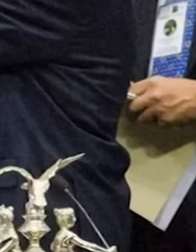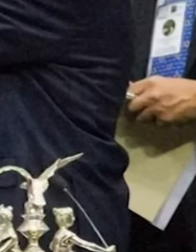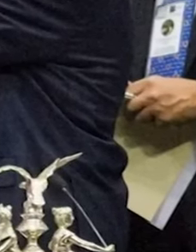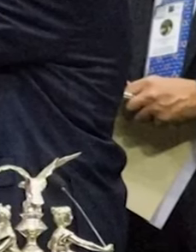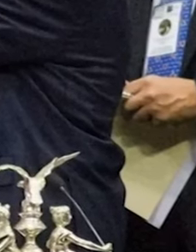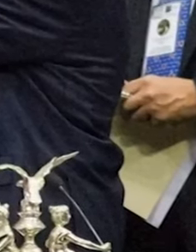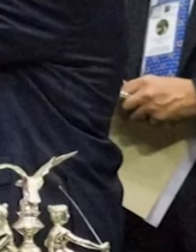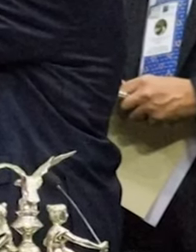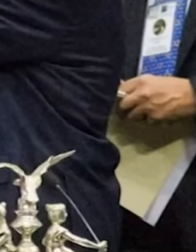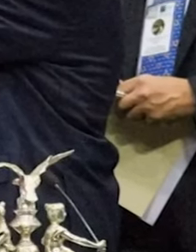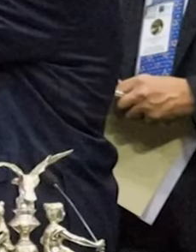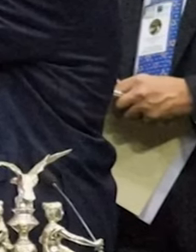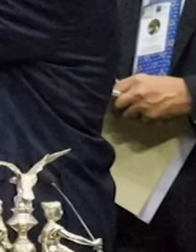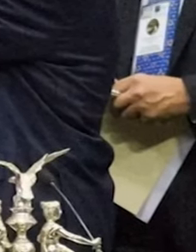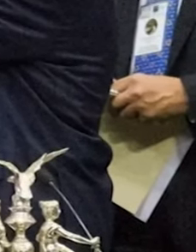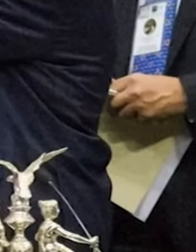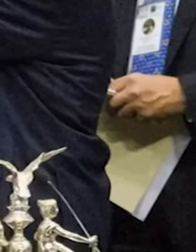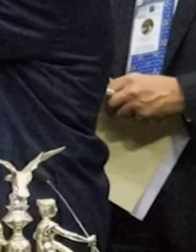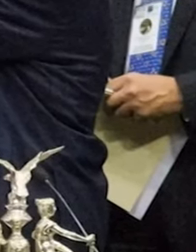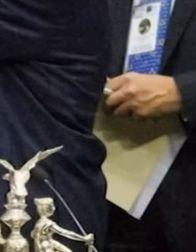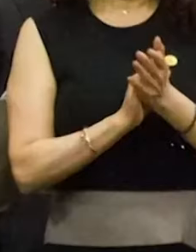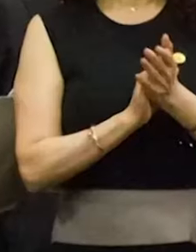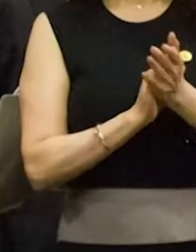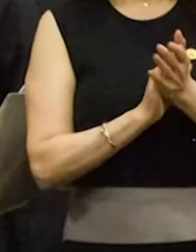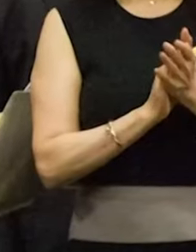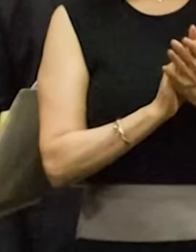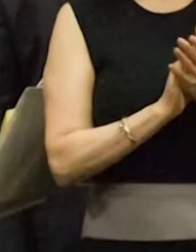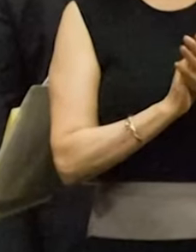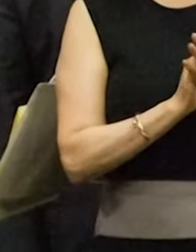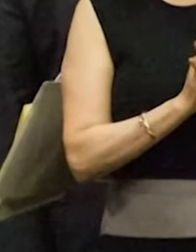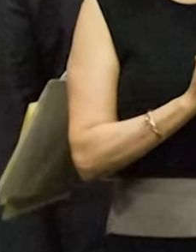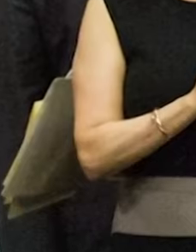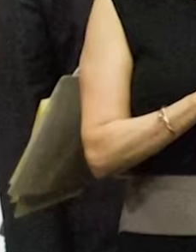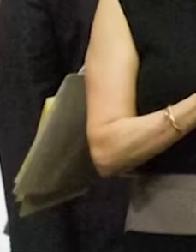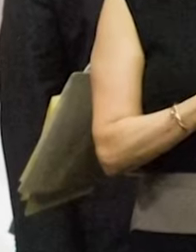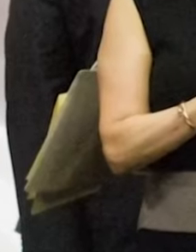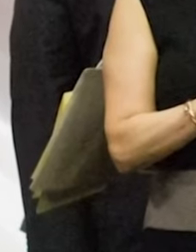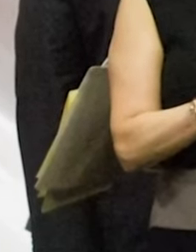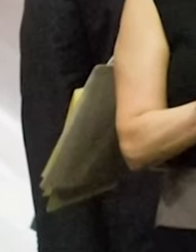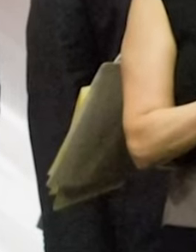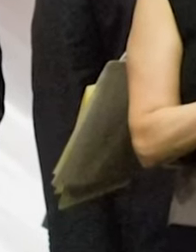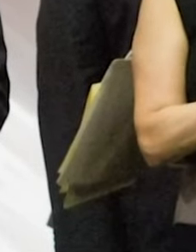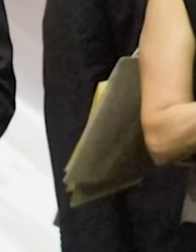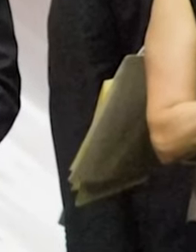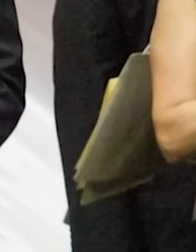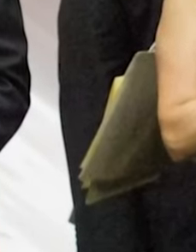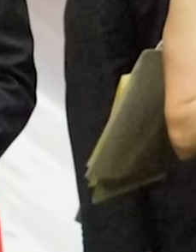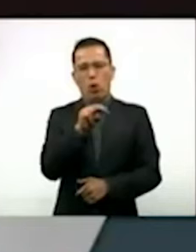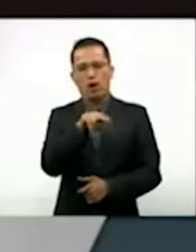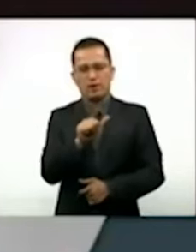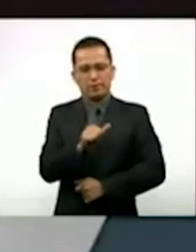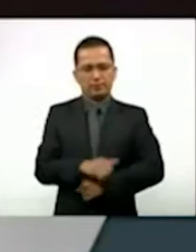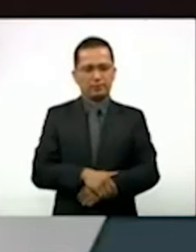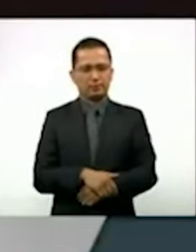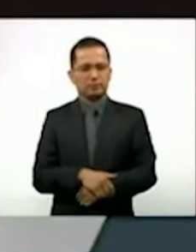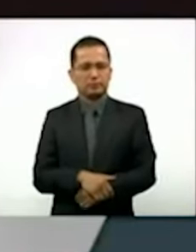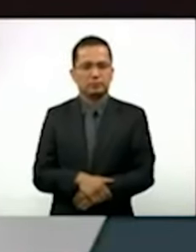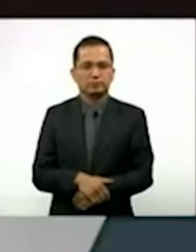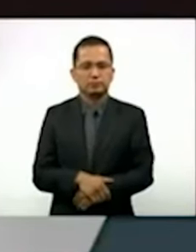los otros a que se unieran en el PRD. La presidenta actual la conoce en ese movimiento estudiantil